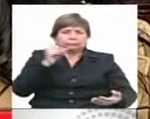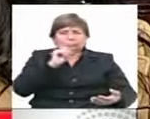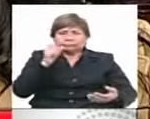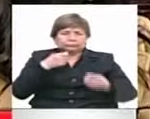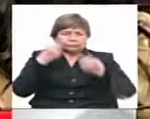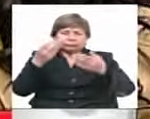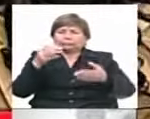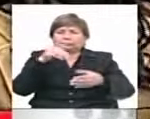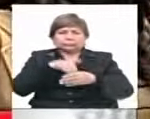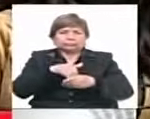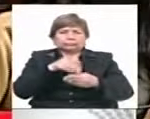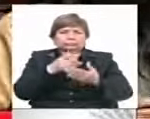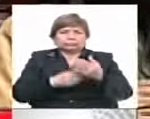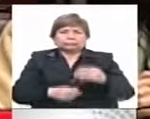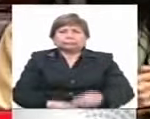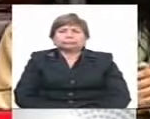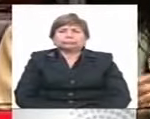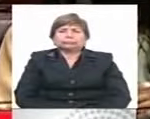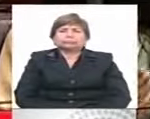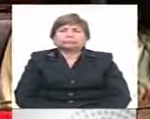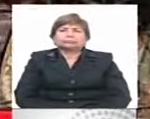voto de confianza.